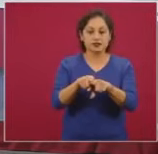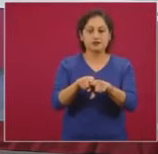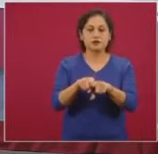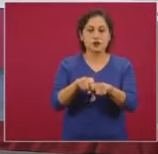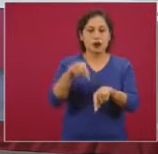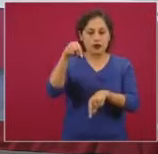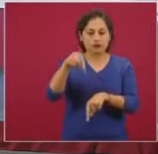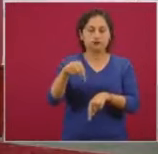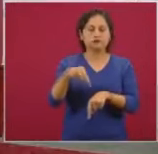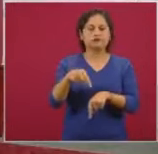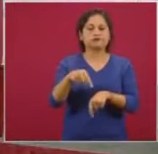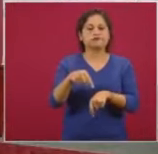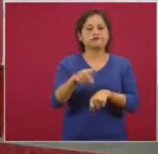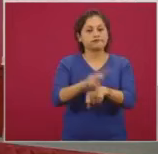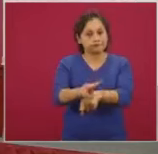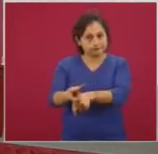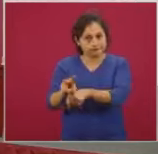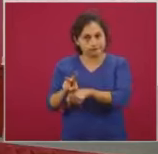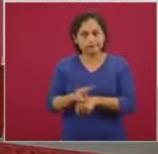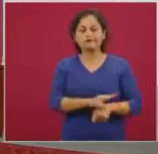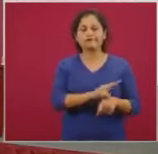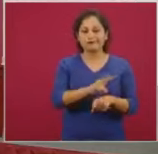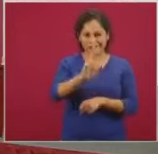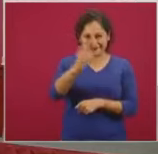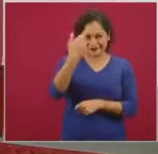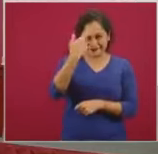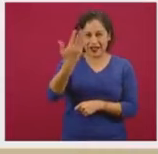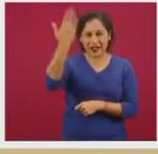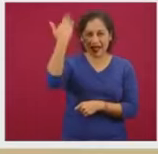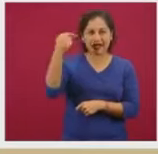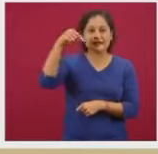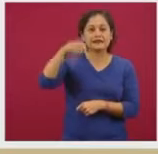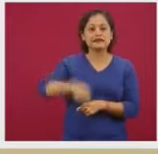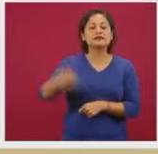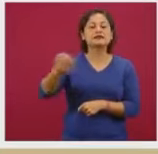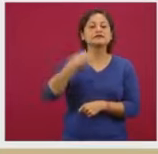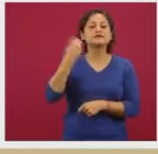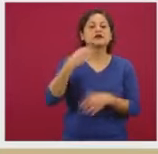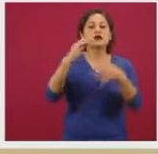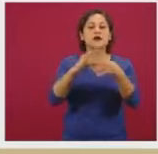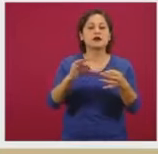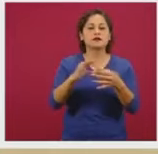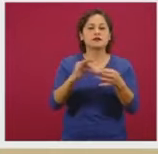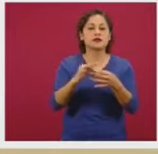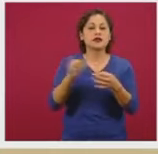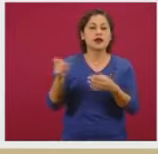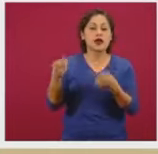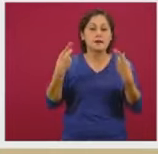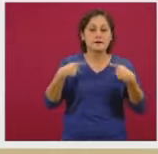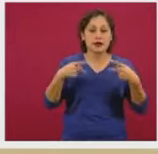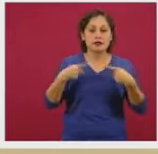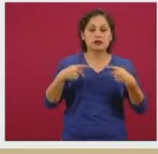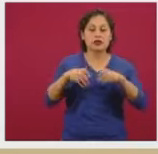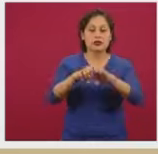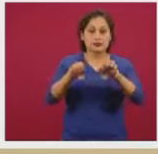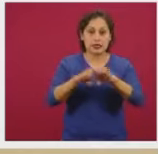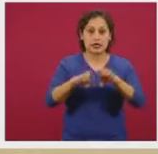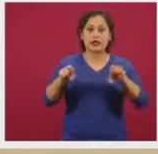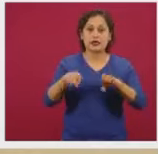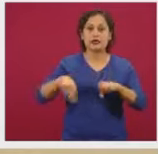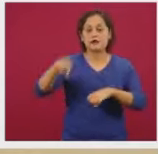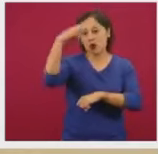vez que presentamos esto, recuerden que también vinieron el grupo de trabajo, tanto del grupo de expertos externo